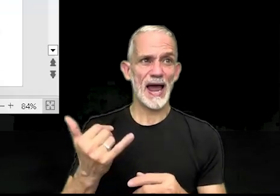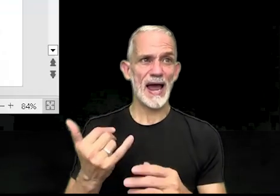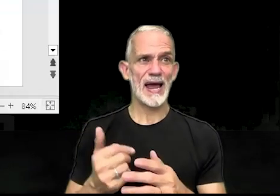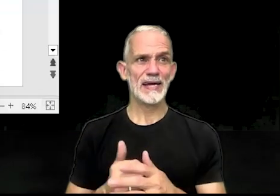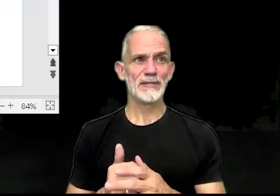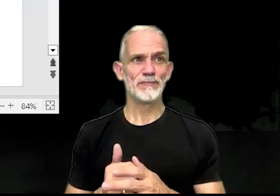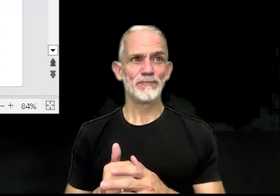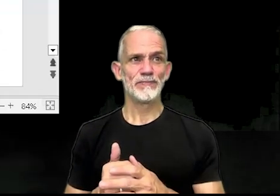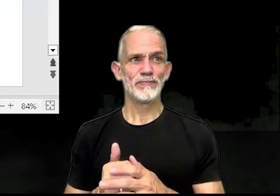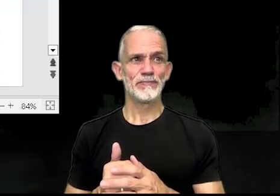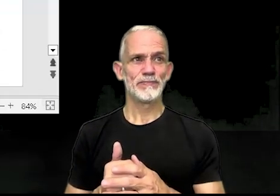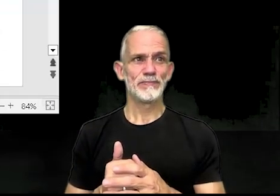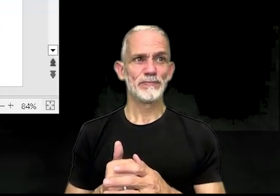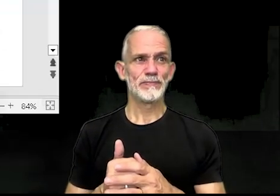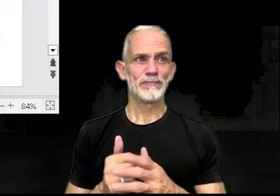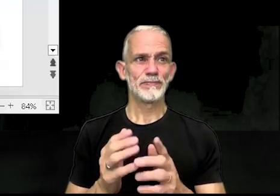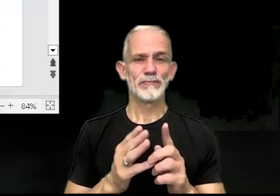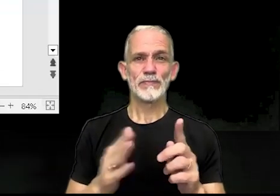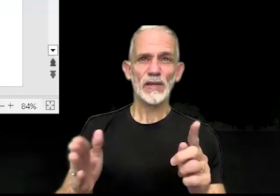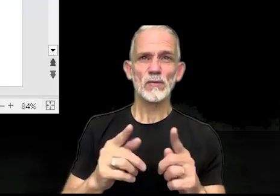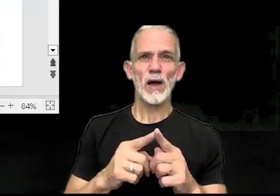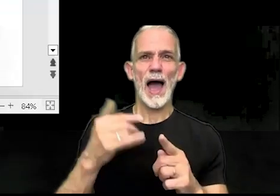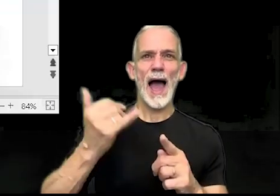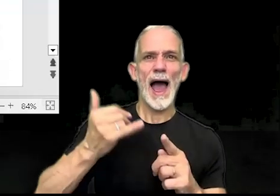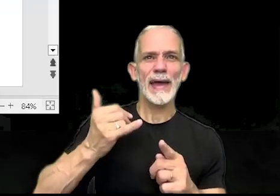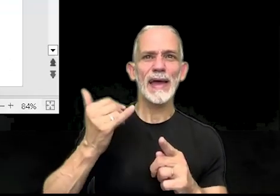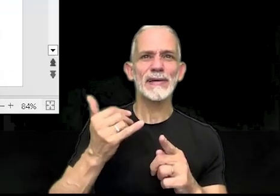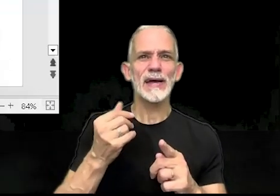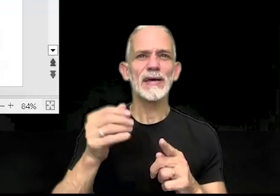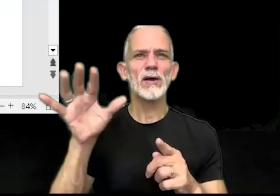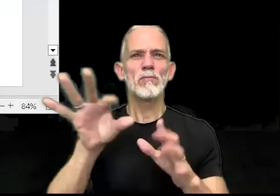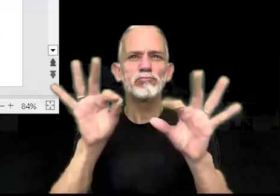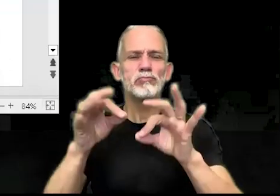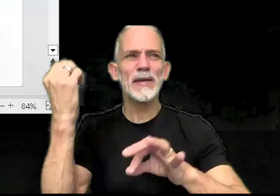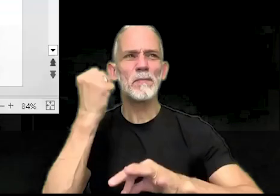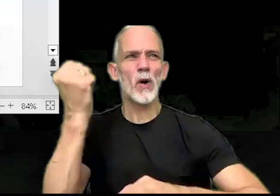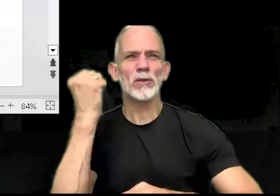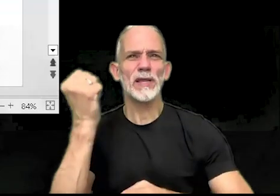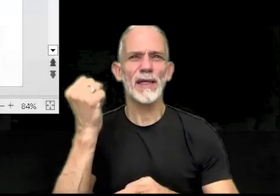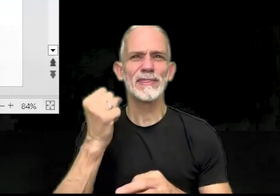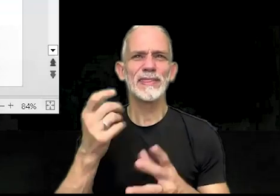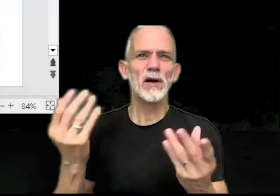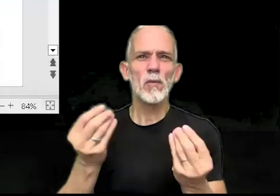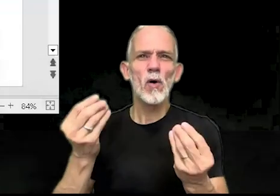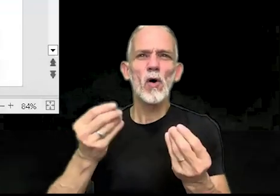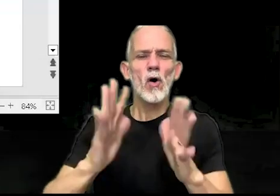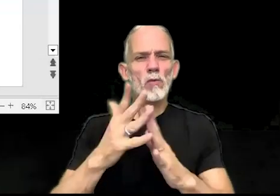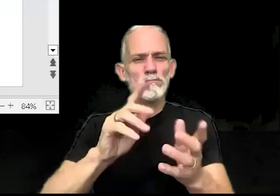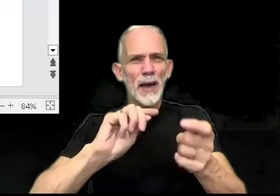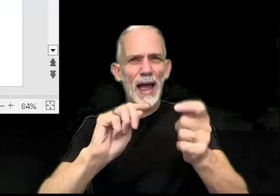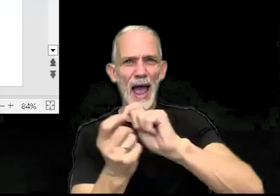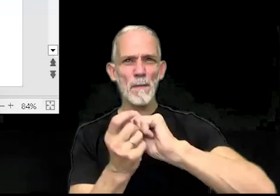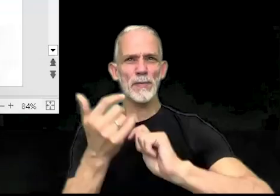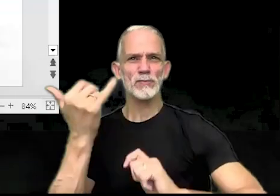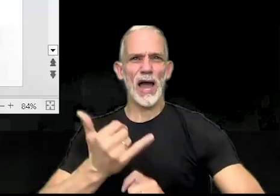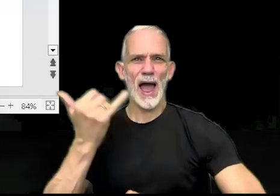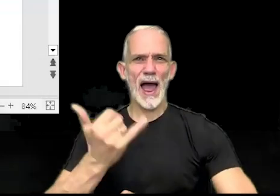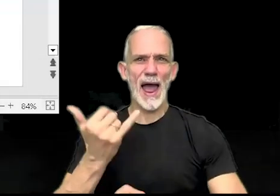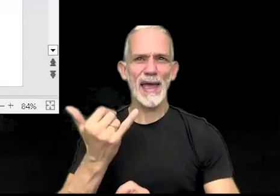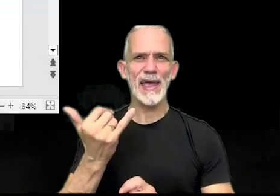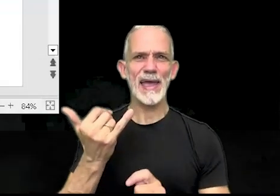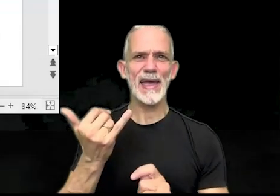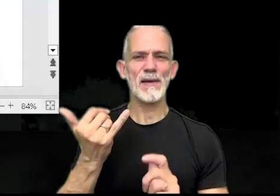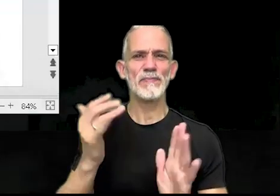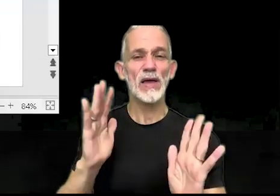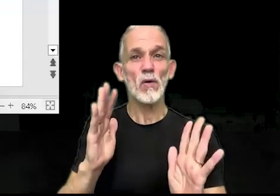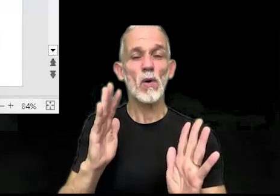algunas novedades que me parecieron relevantes considerar, como es las principales modificaciones que tenemos que